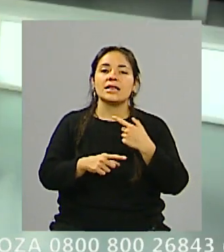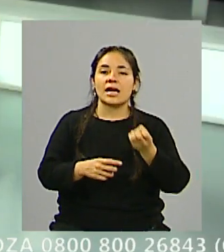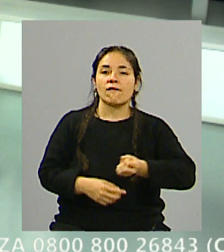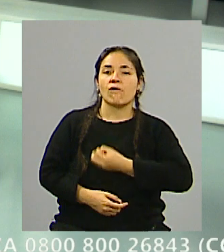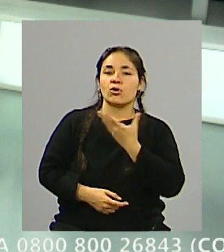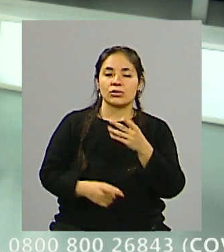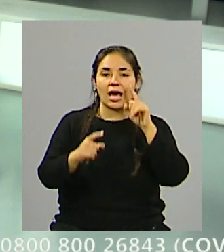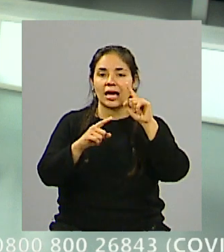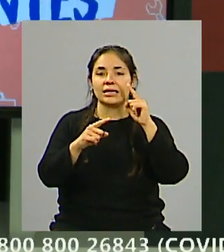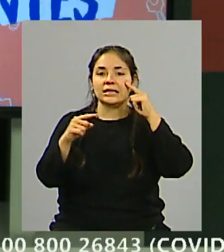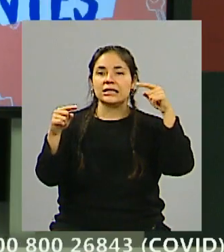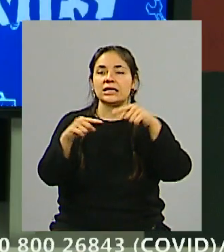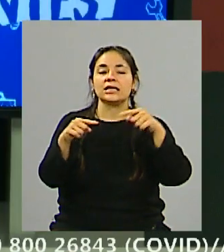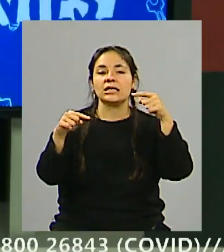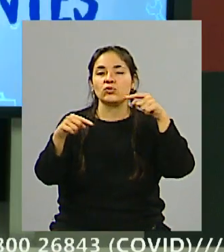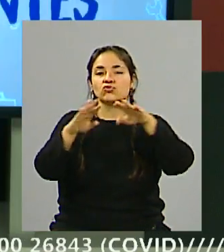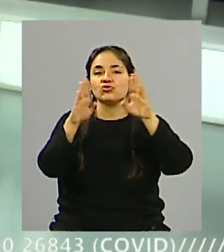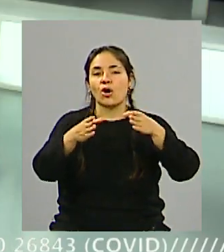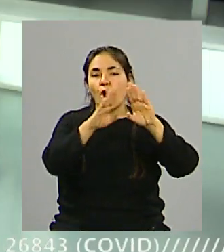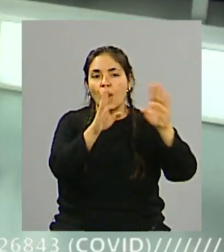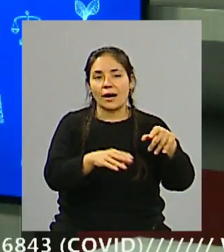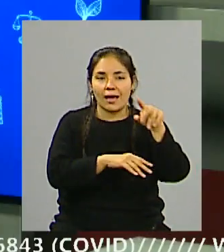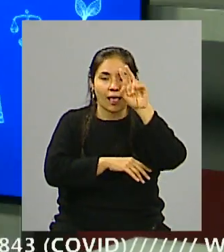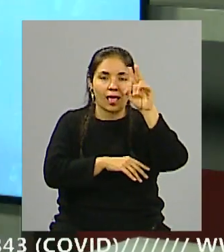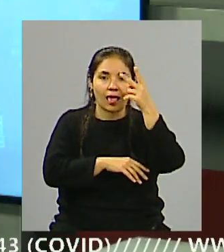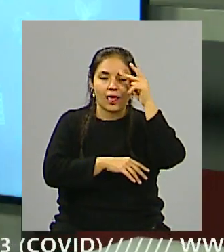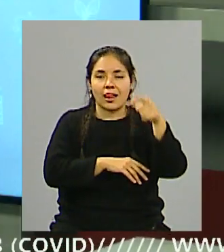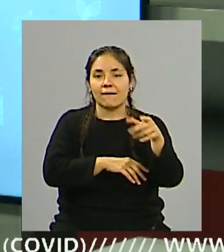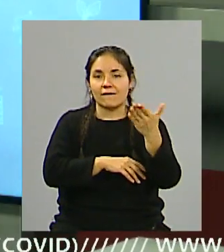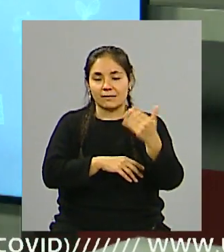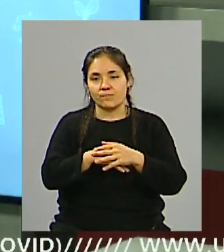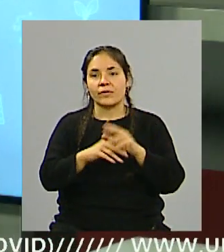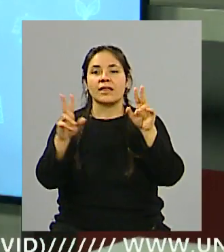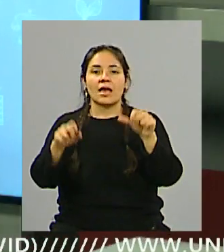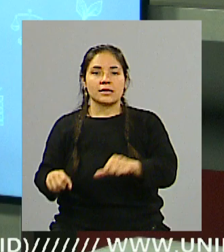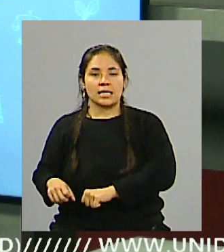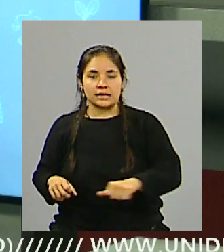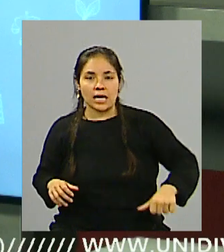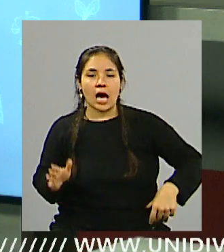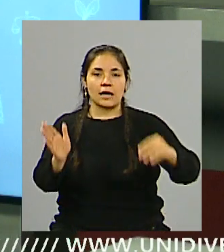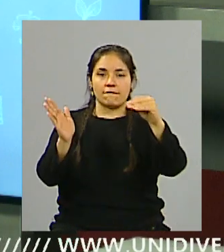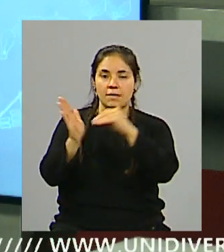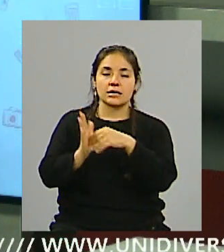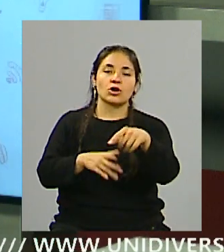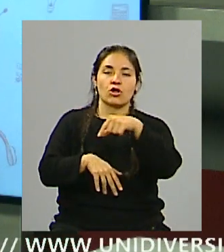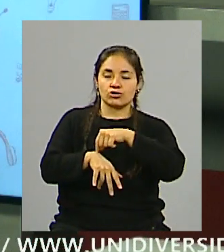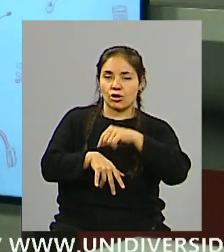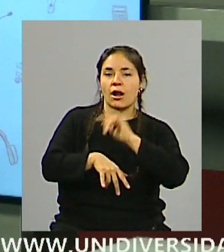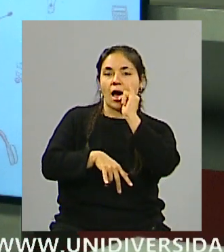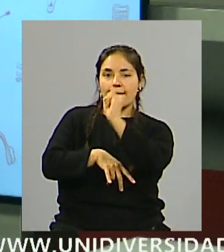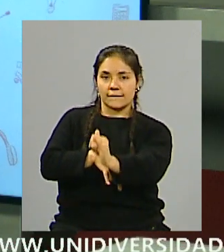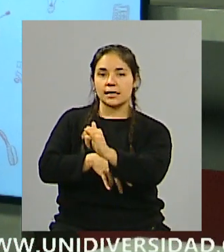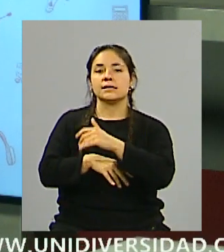las instituciones. En una época me acuerdo que se hablaba mucho del tema de la cesárea, que se programaba, que los mismos médicos te decían, los